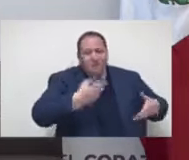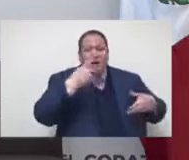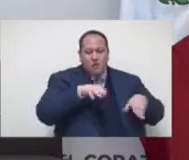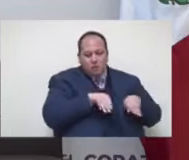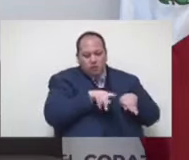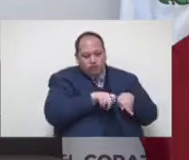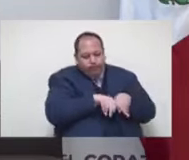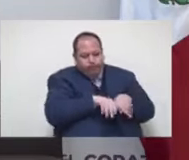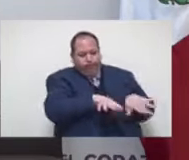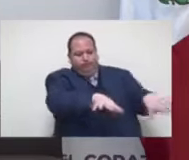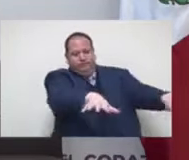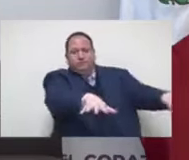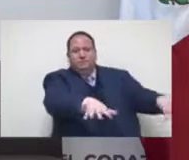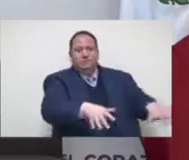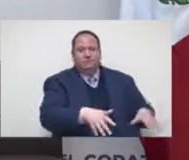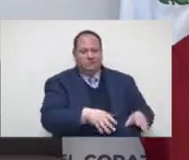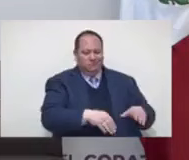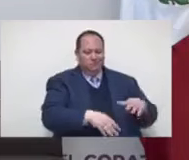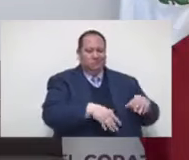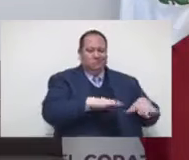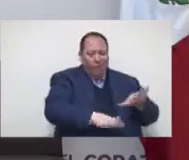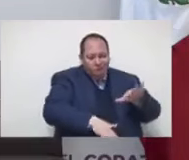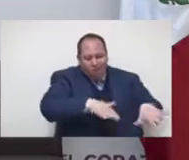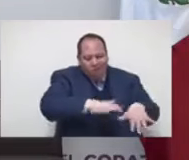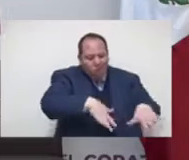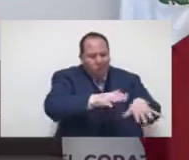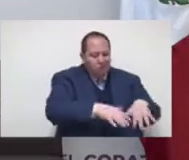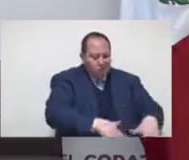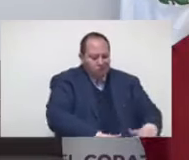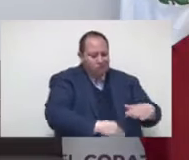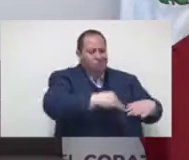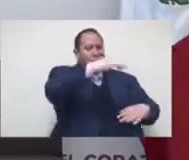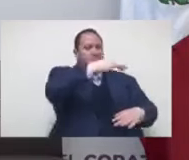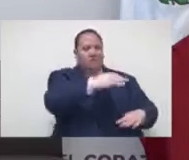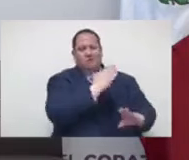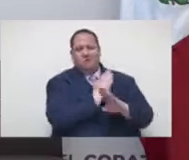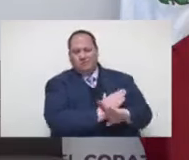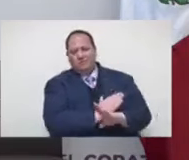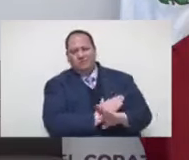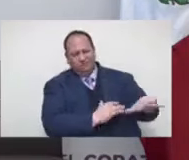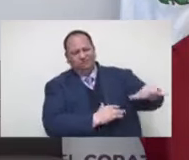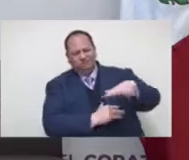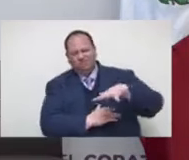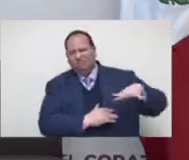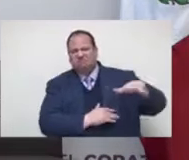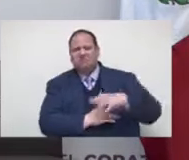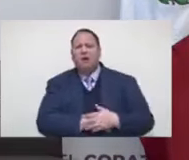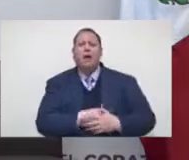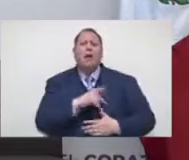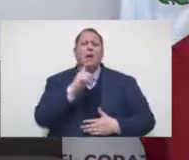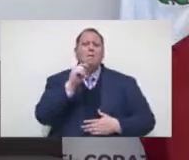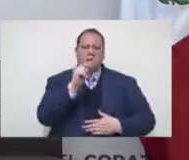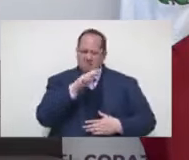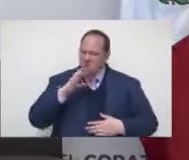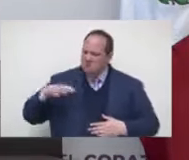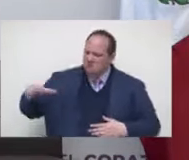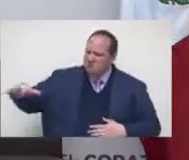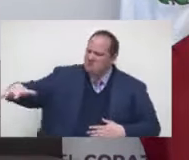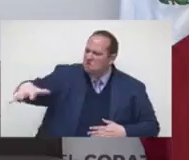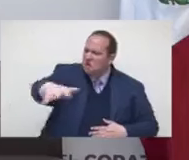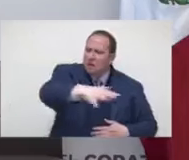no se generen charcos de manera grande en esa colonia. Pero alrededor de 20 colonias o 20 zonas